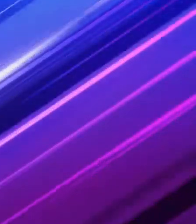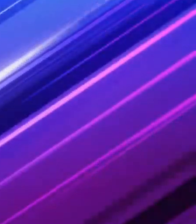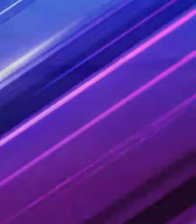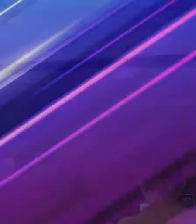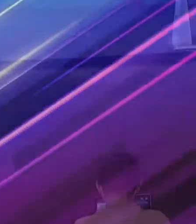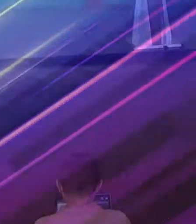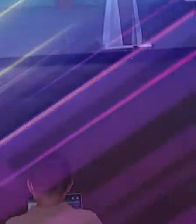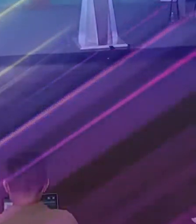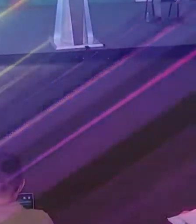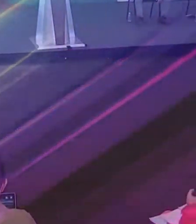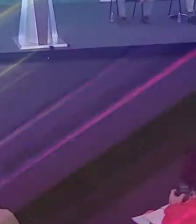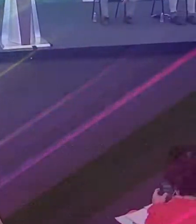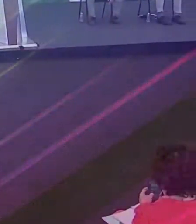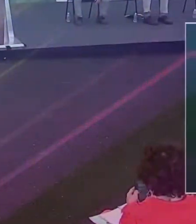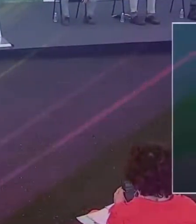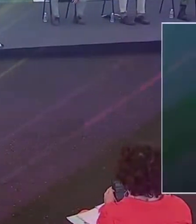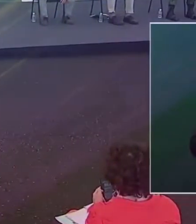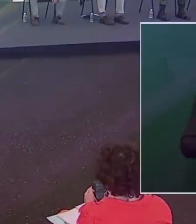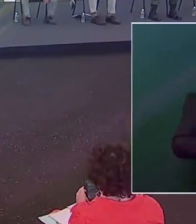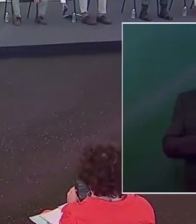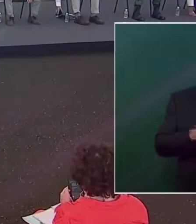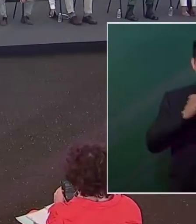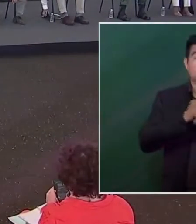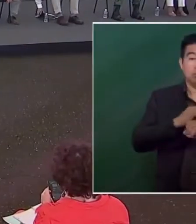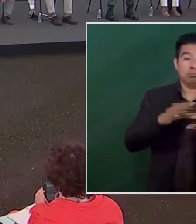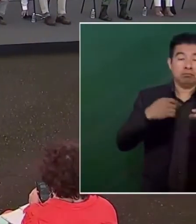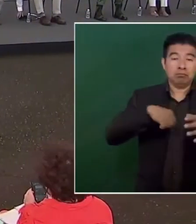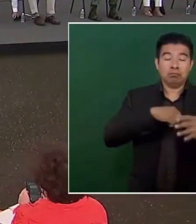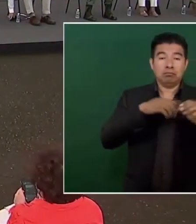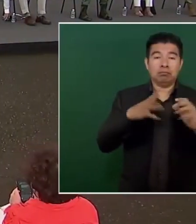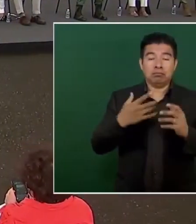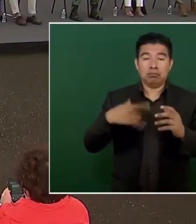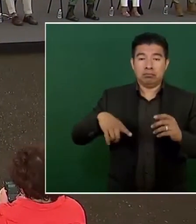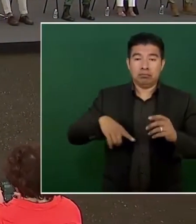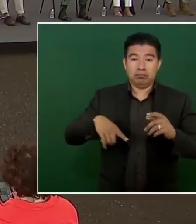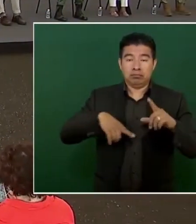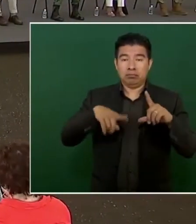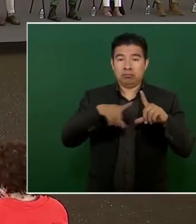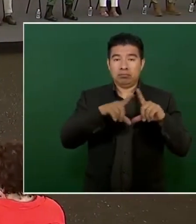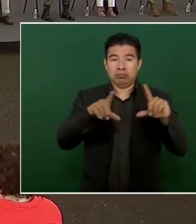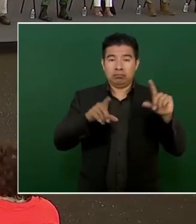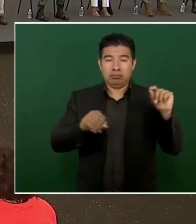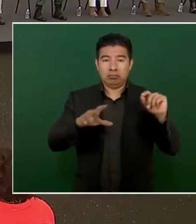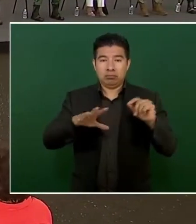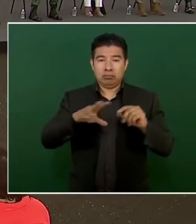mañanera. Comunicado del gobierno de la República al Parlamento Europeo.